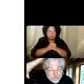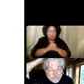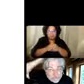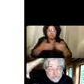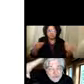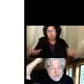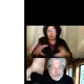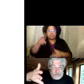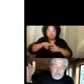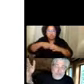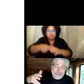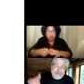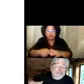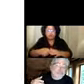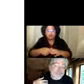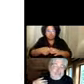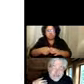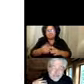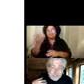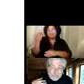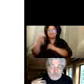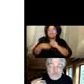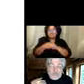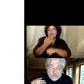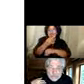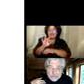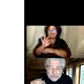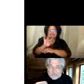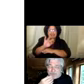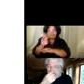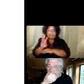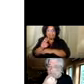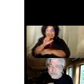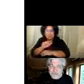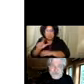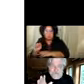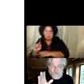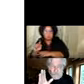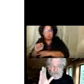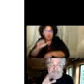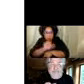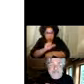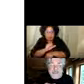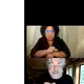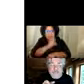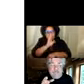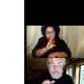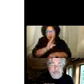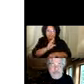yo soy el director de servicios educacionales. De hecho, yo empecé trabajando en el campo en 1986 cuando tenía 20 años.